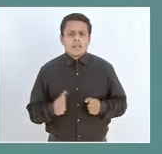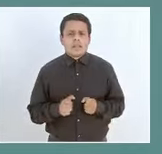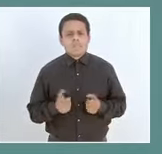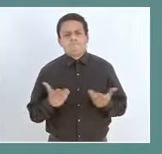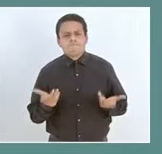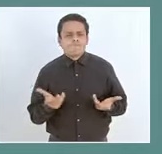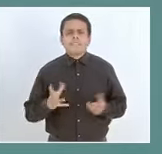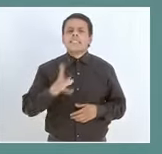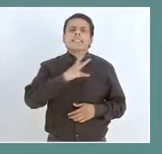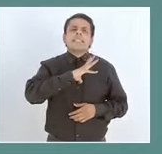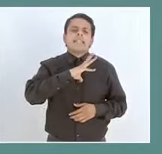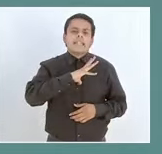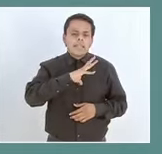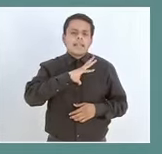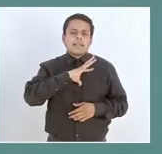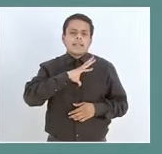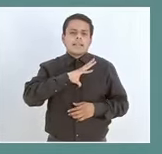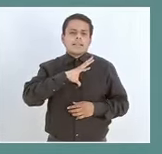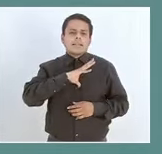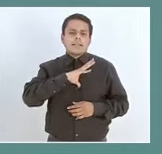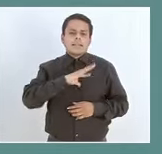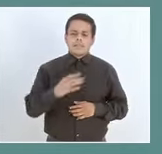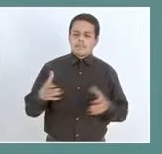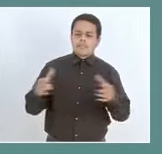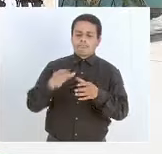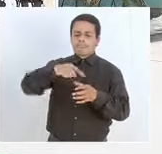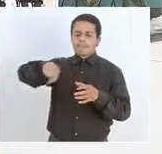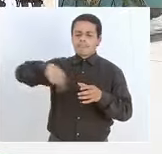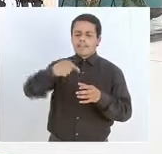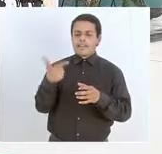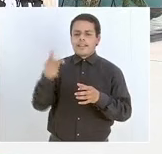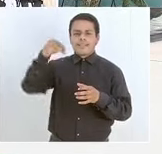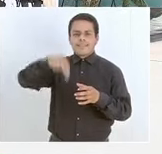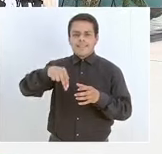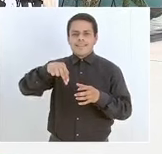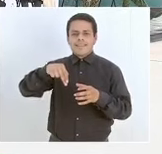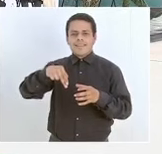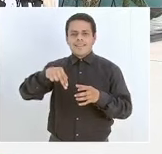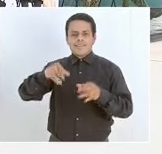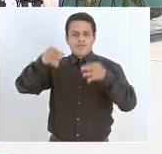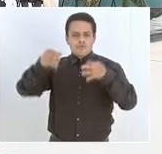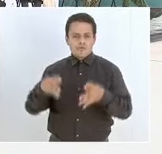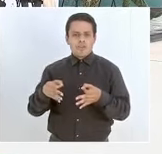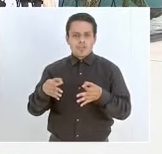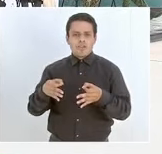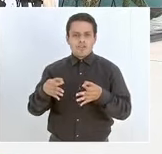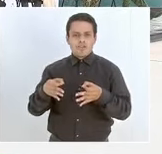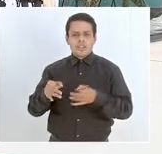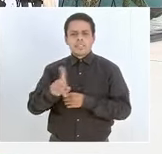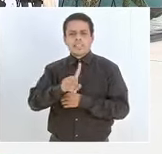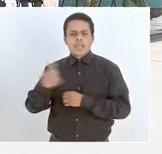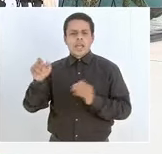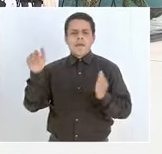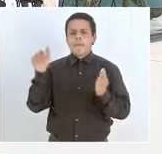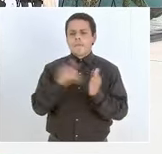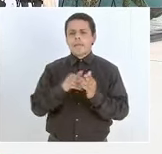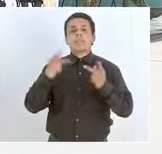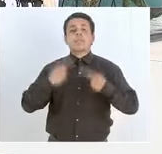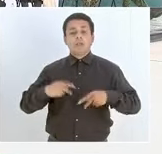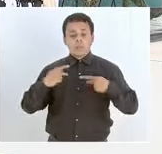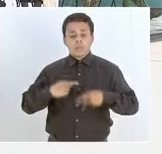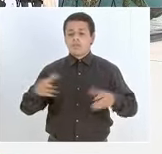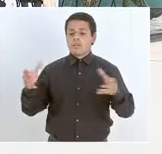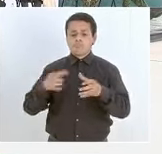se tiene esta Guardia Nacional con cerca de 100,000